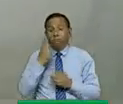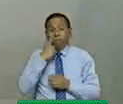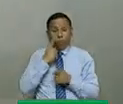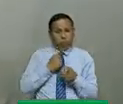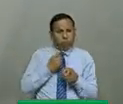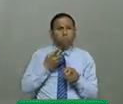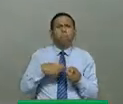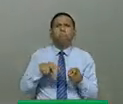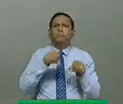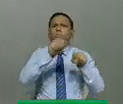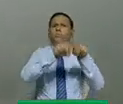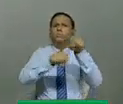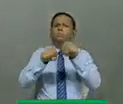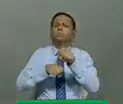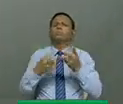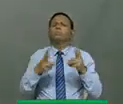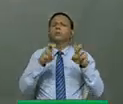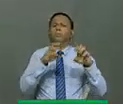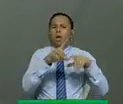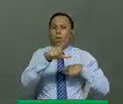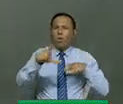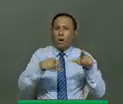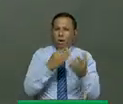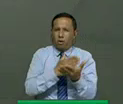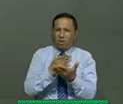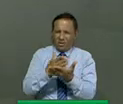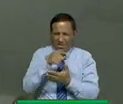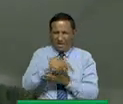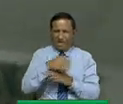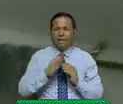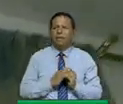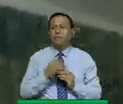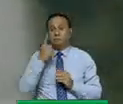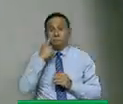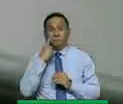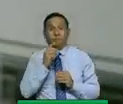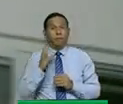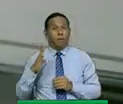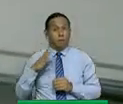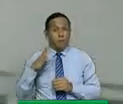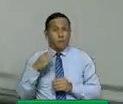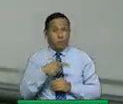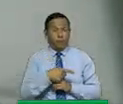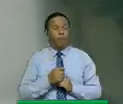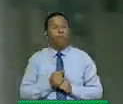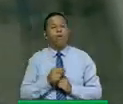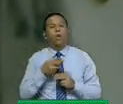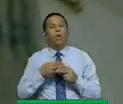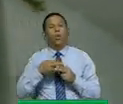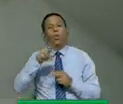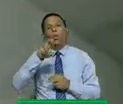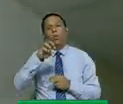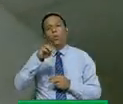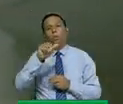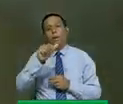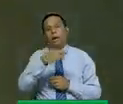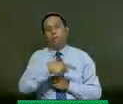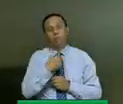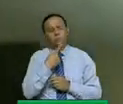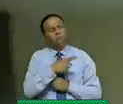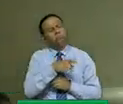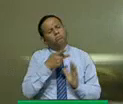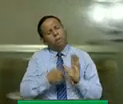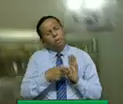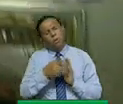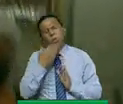afectaciones en cuanto a la cocina de la familia. Nos encontramos aquí con la señora Norma Preciado, quien nos va a dar algunos detalles. Usted se encontraba en